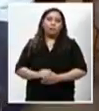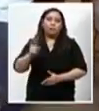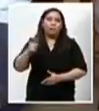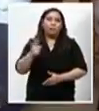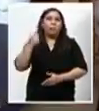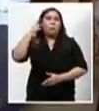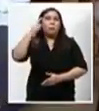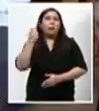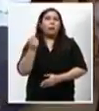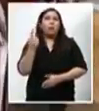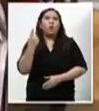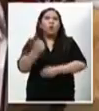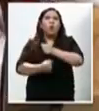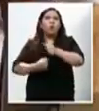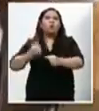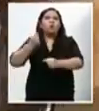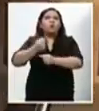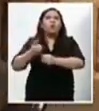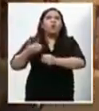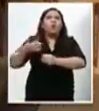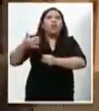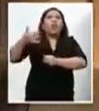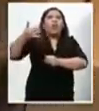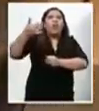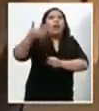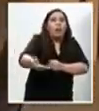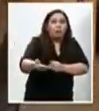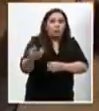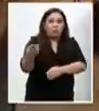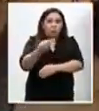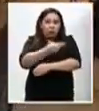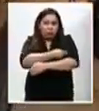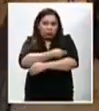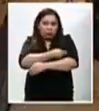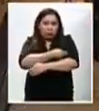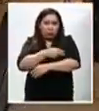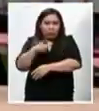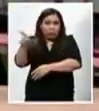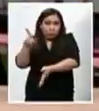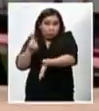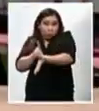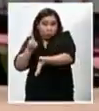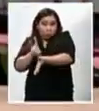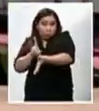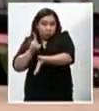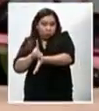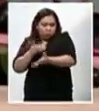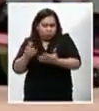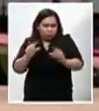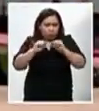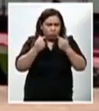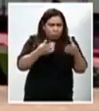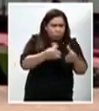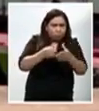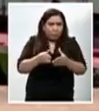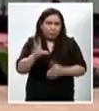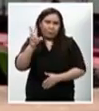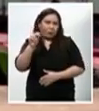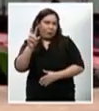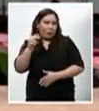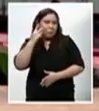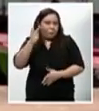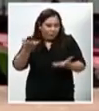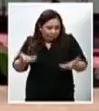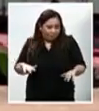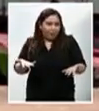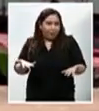tardar 11 años en vacunar a la población que los médicos llaman elegible. Bueno, pues no, vean,